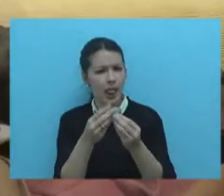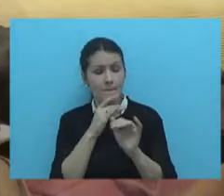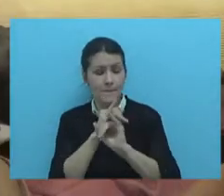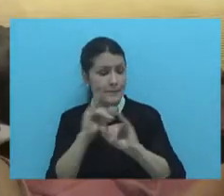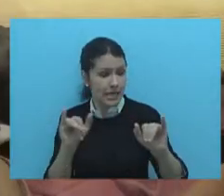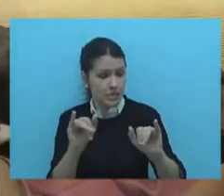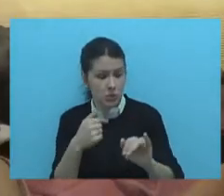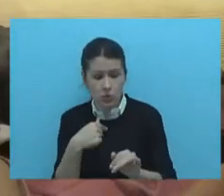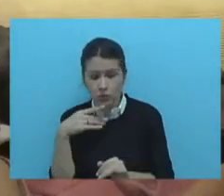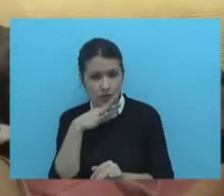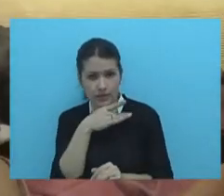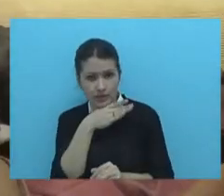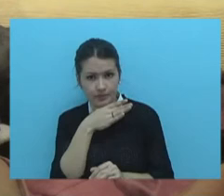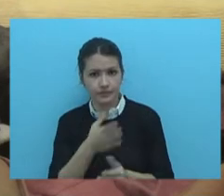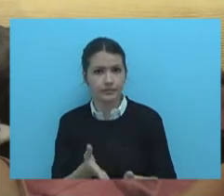No comprendo.